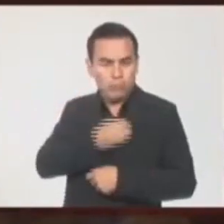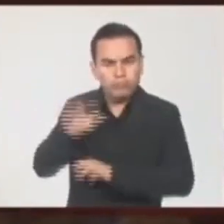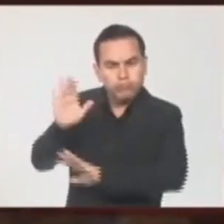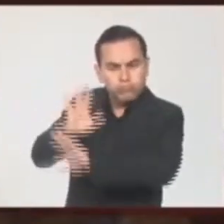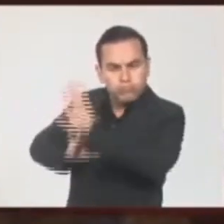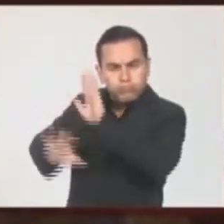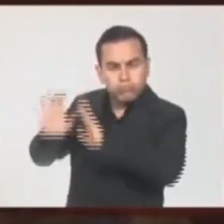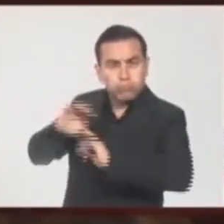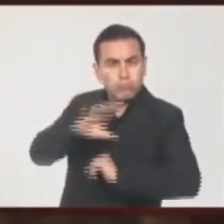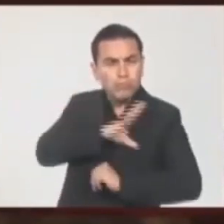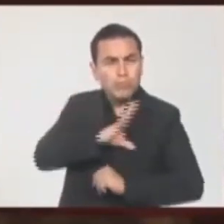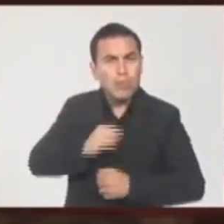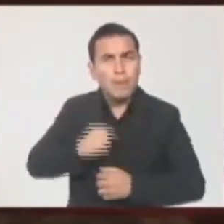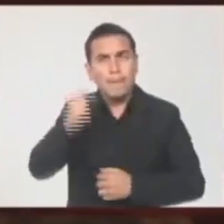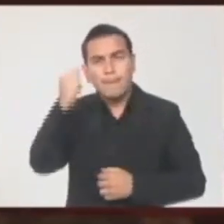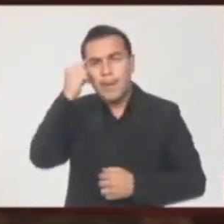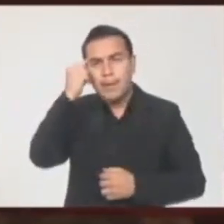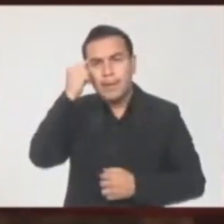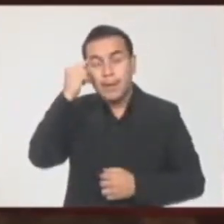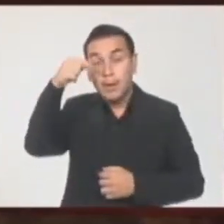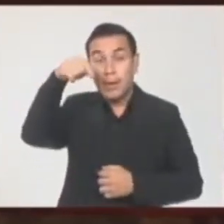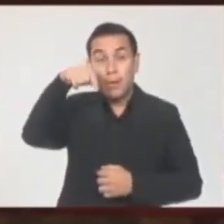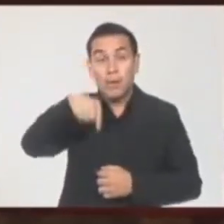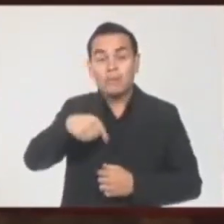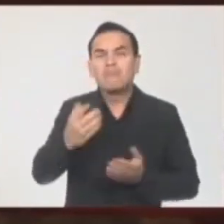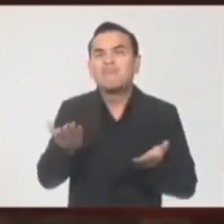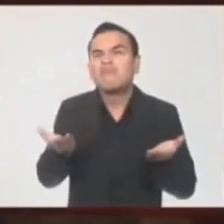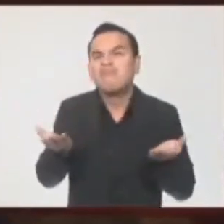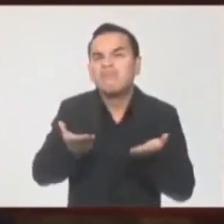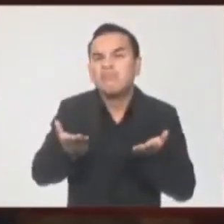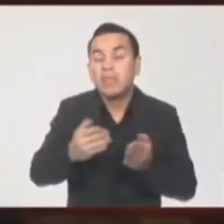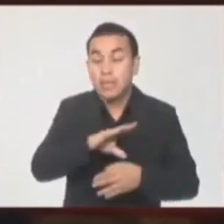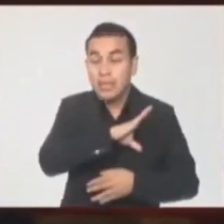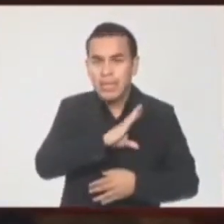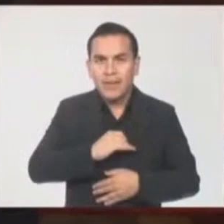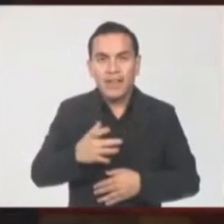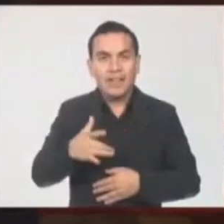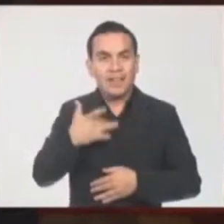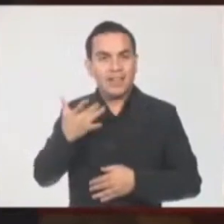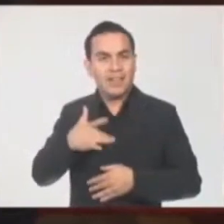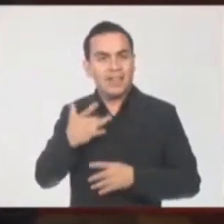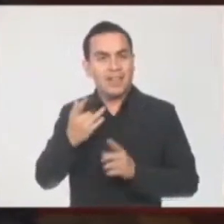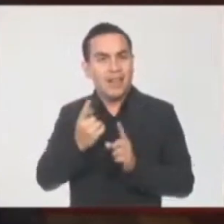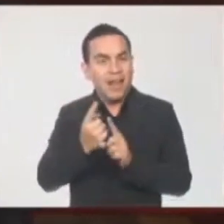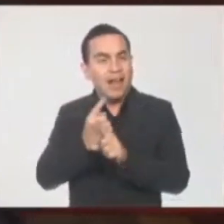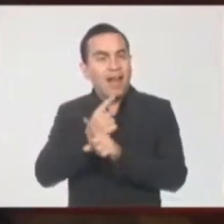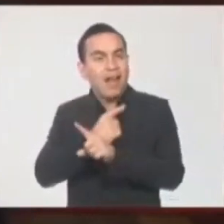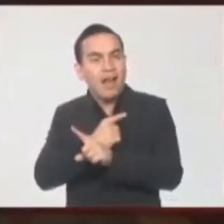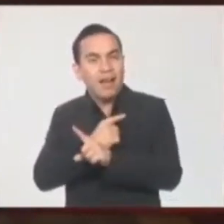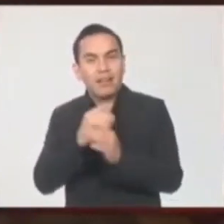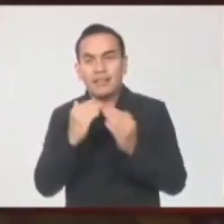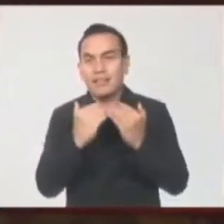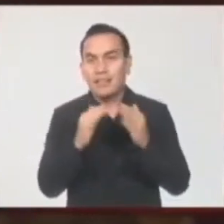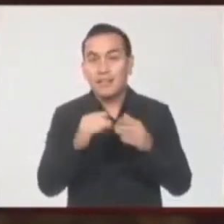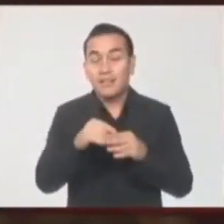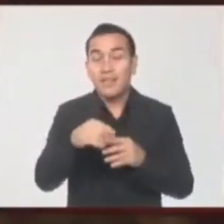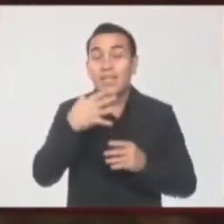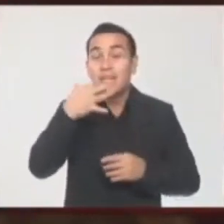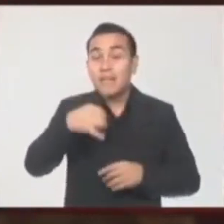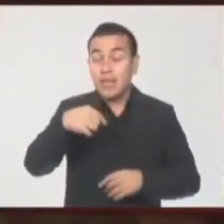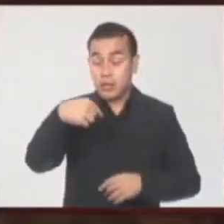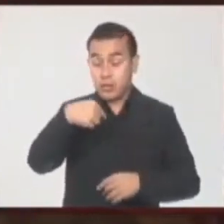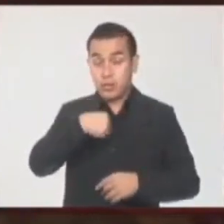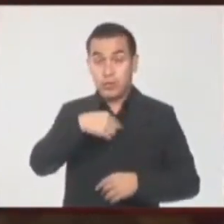preguntó. Pero hoy nuestro país se siente diferente. Hoy, como su presidente, les aseguro,